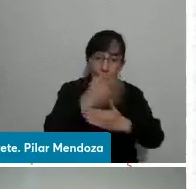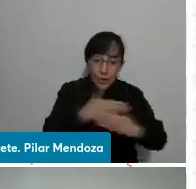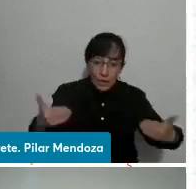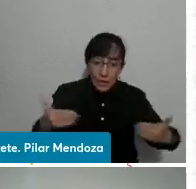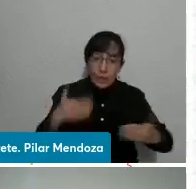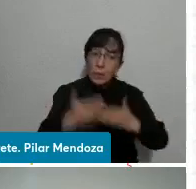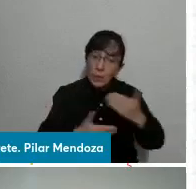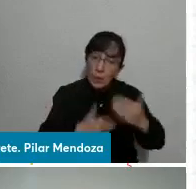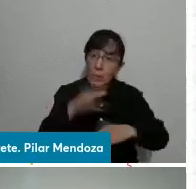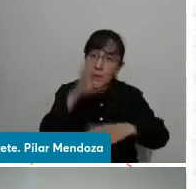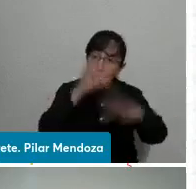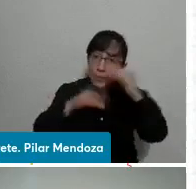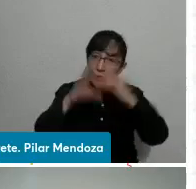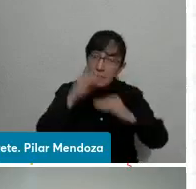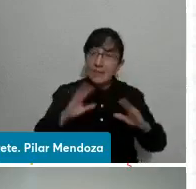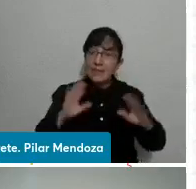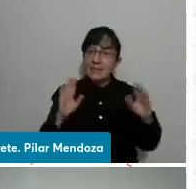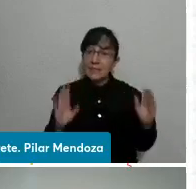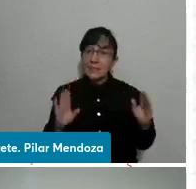Digamos, creíamos